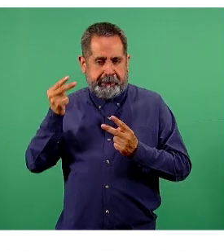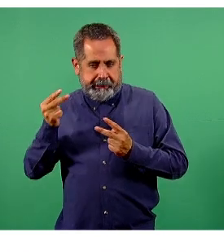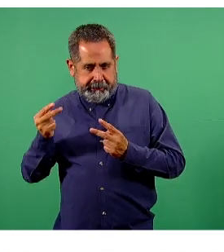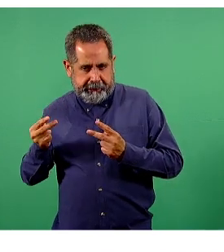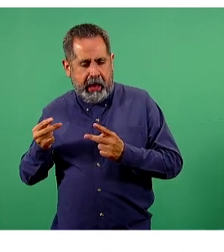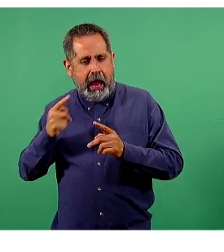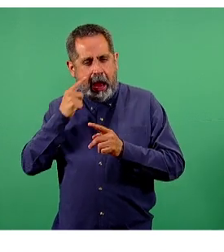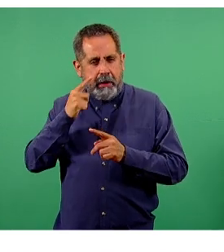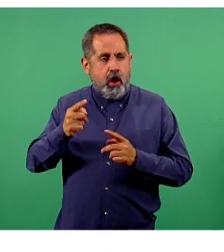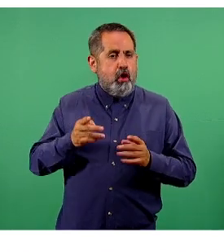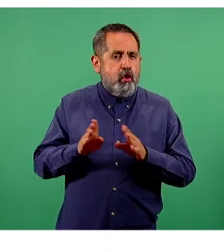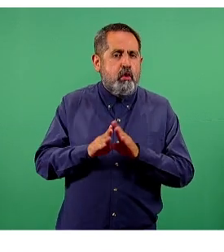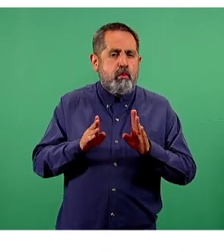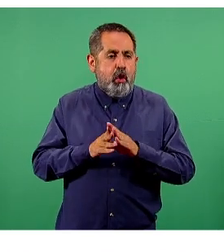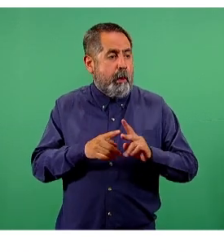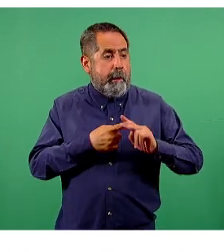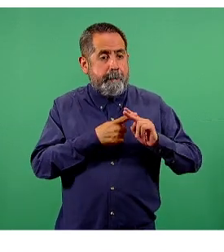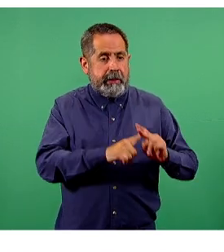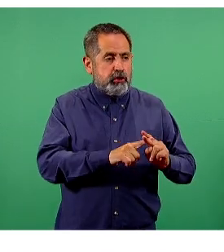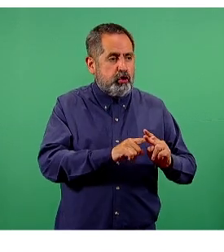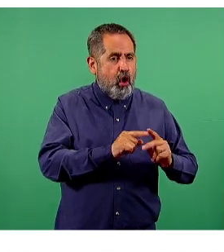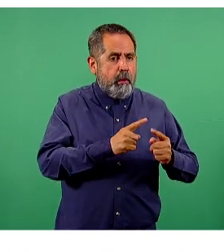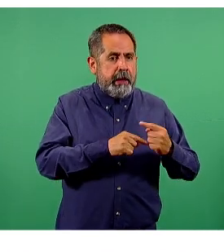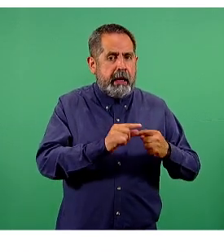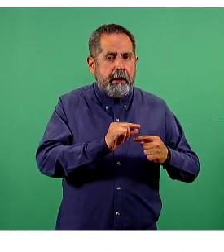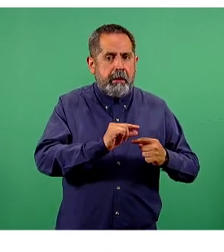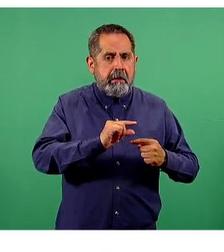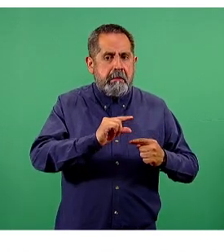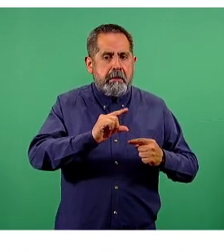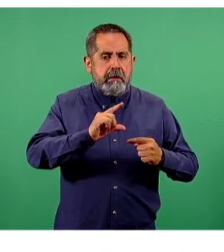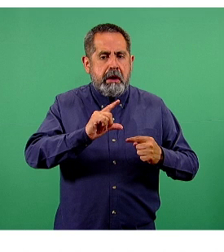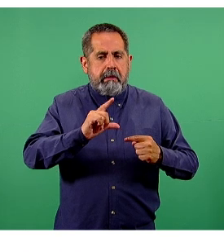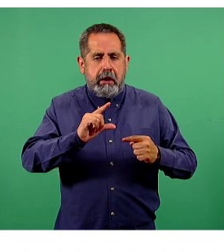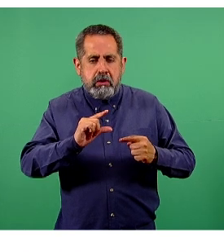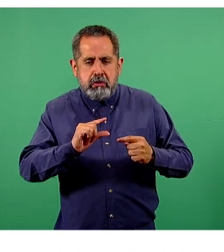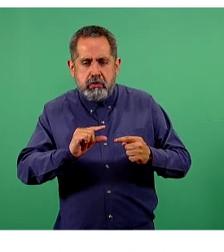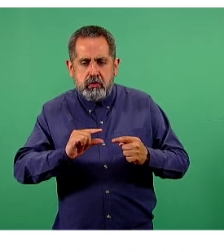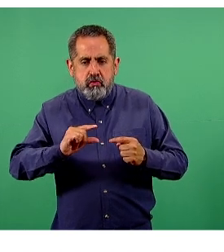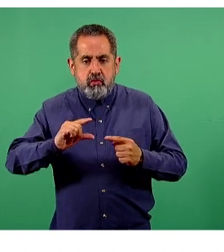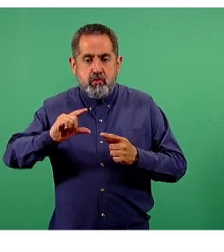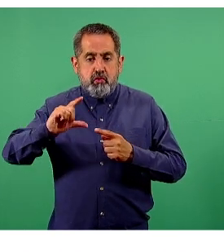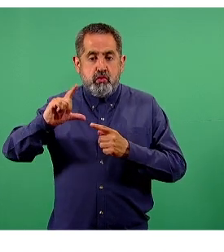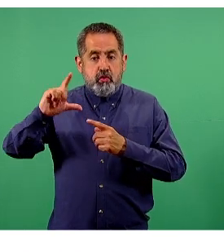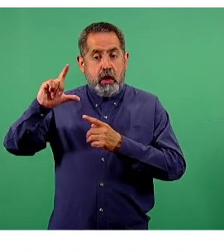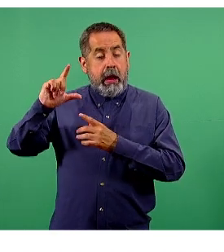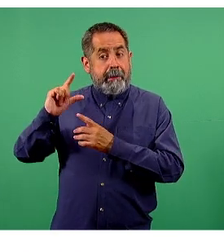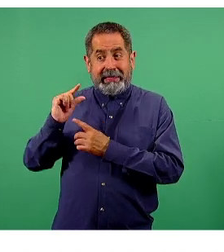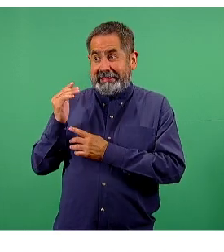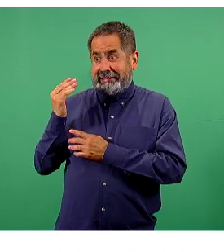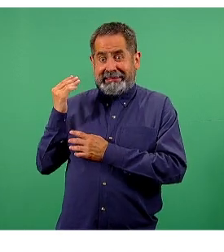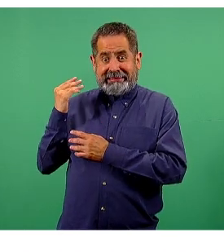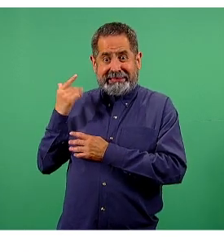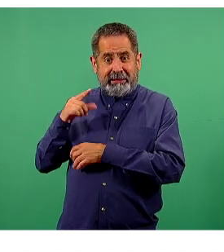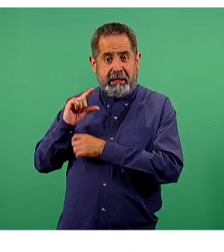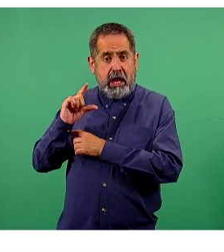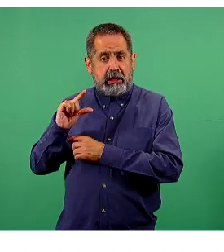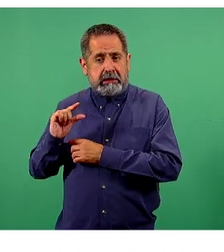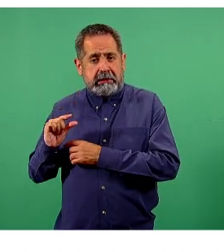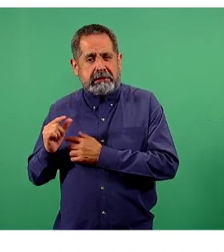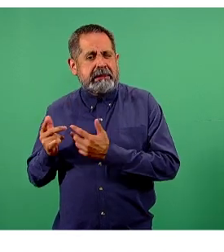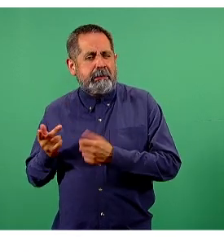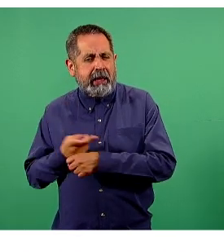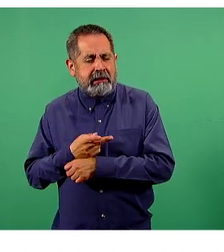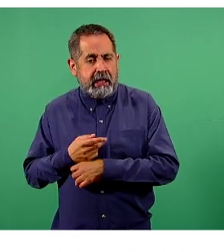comportamiento de la epidemia desde su inicio, pero más importante, lo que ha ocurrido en últimas semanas. Como podemos ver,